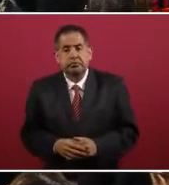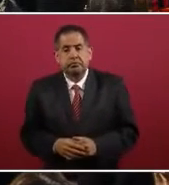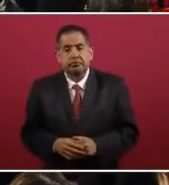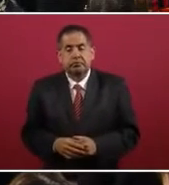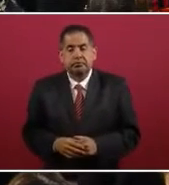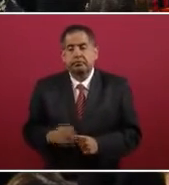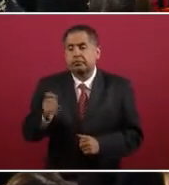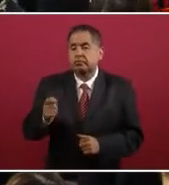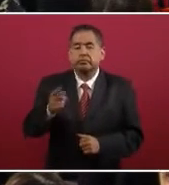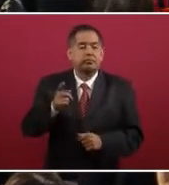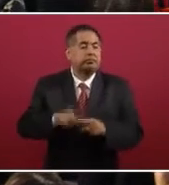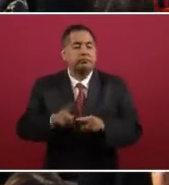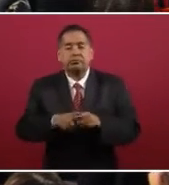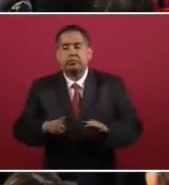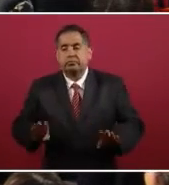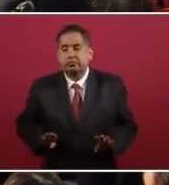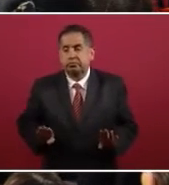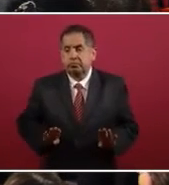que los beneficiarios